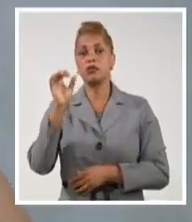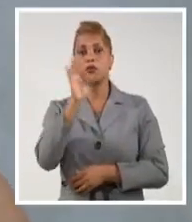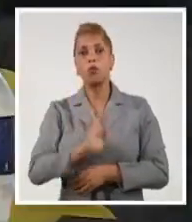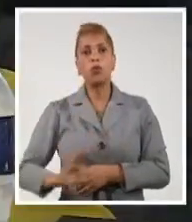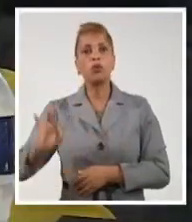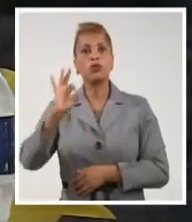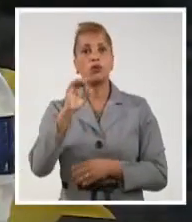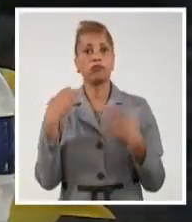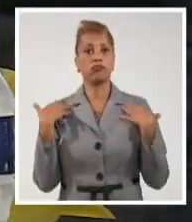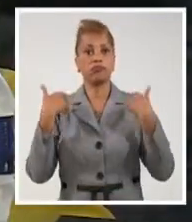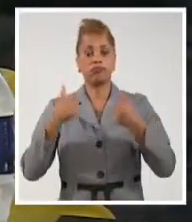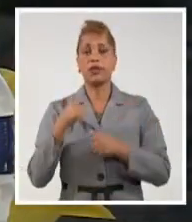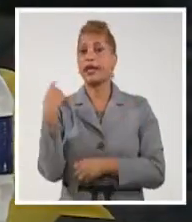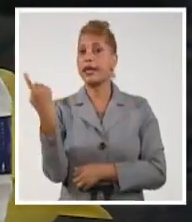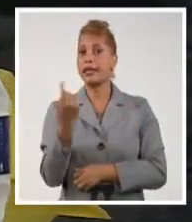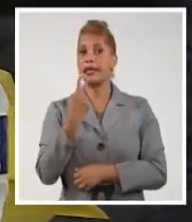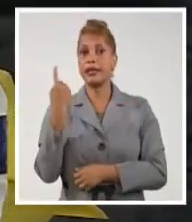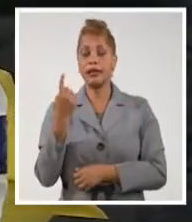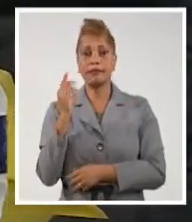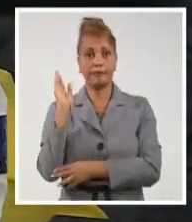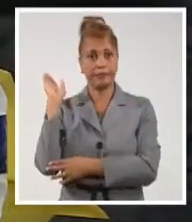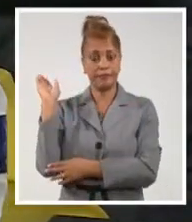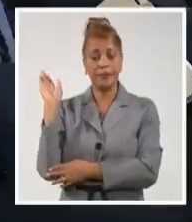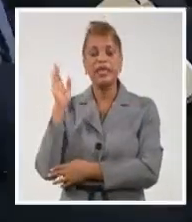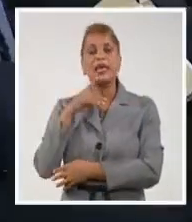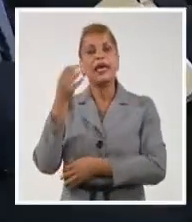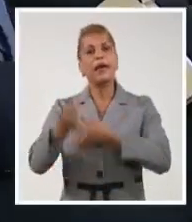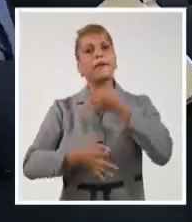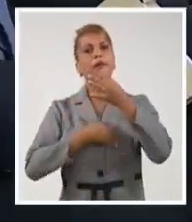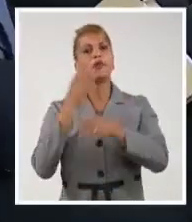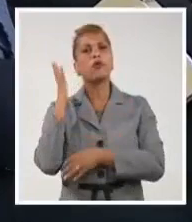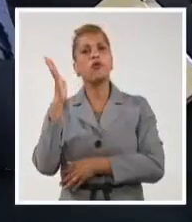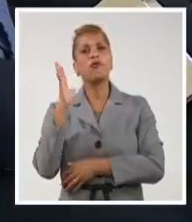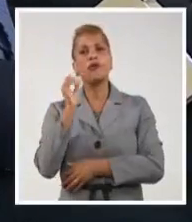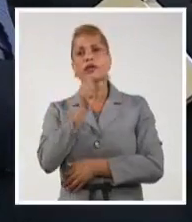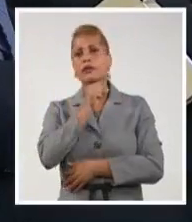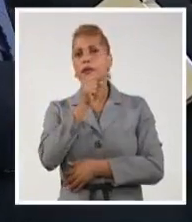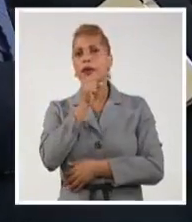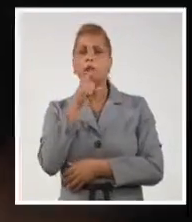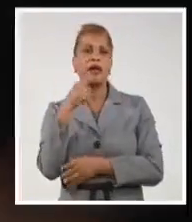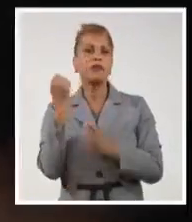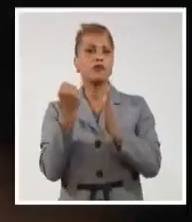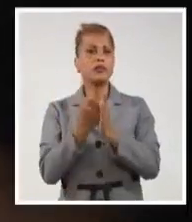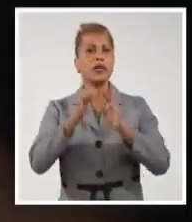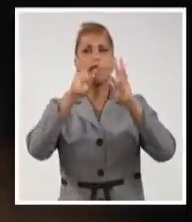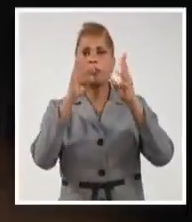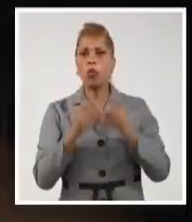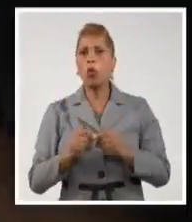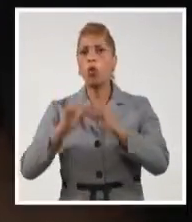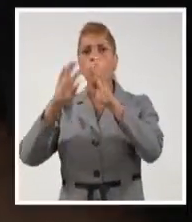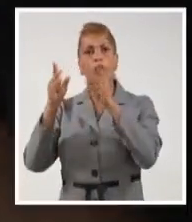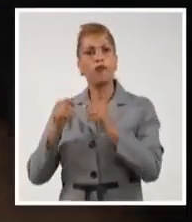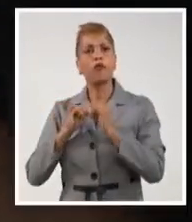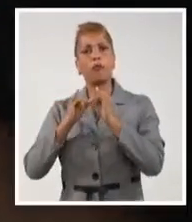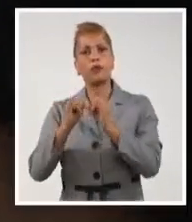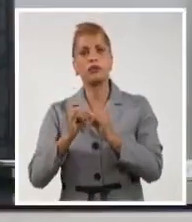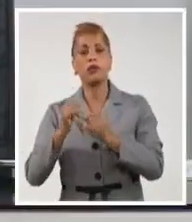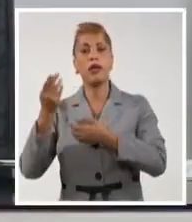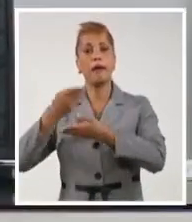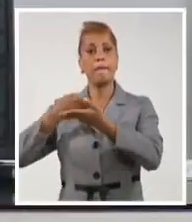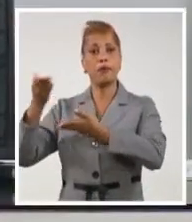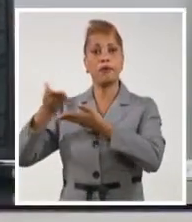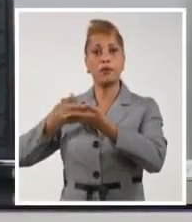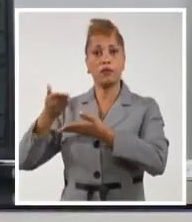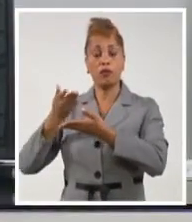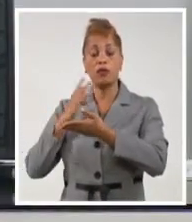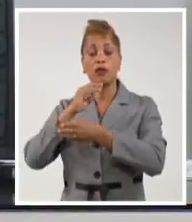Comercio Exterior del MINSEX, Vivian Herrera, ofreció una conferencia de prensa para actualizar todo lo que tiene que ver con exportaciones y sustitución